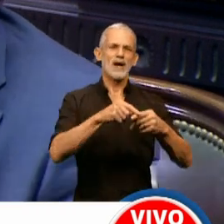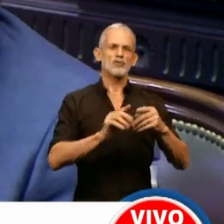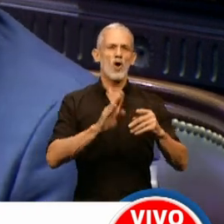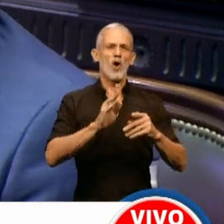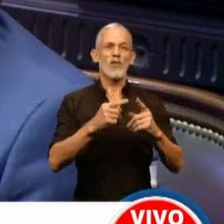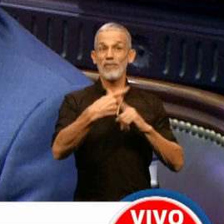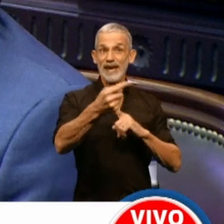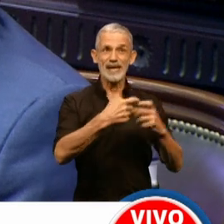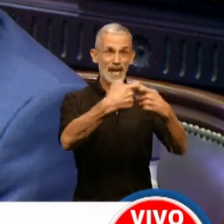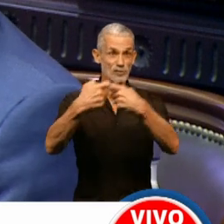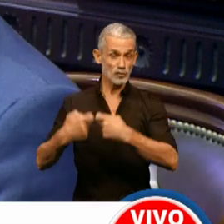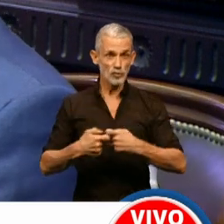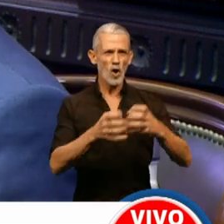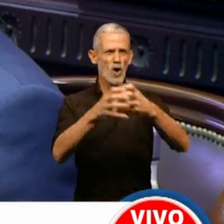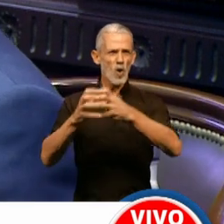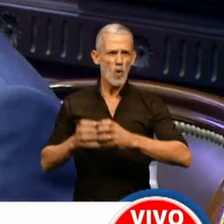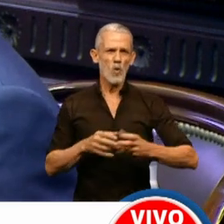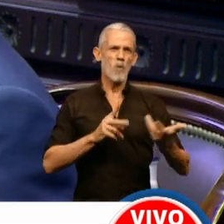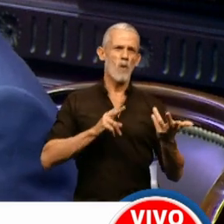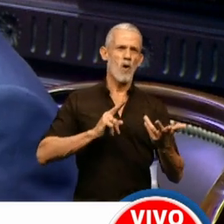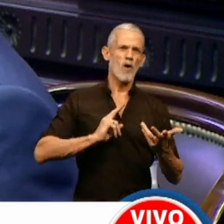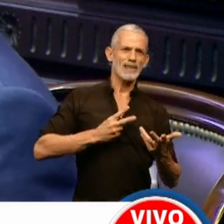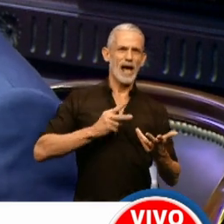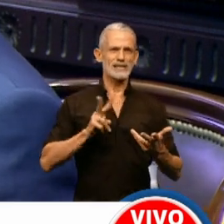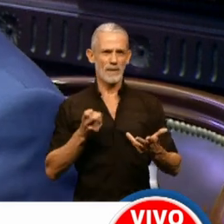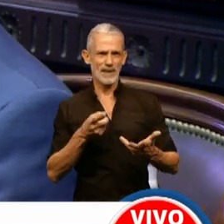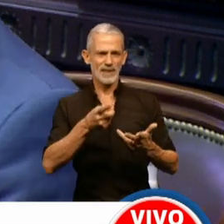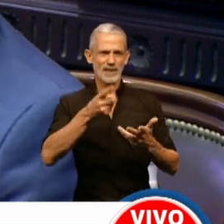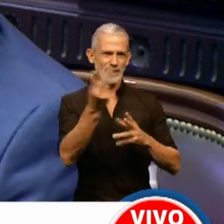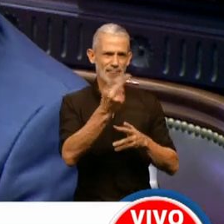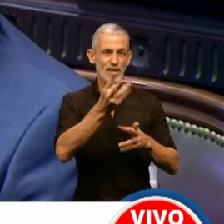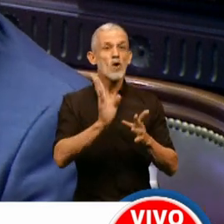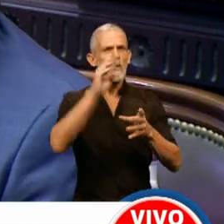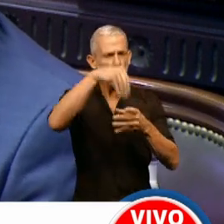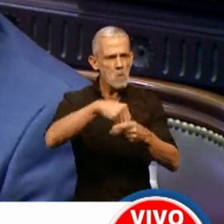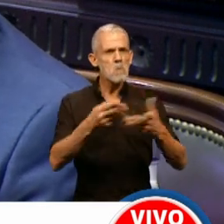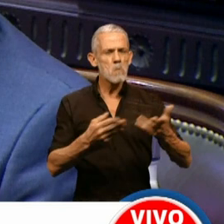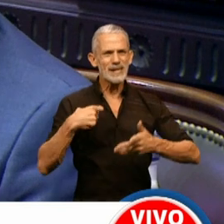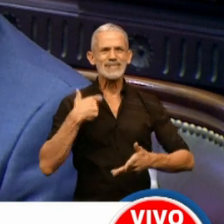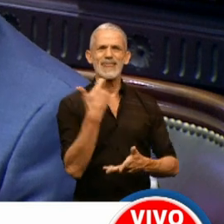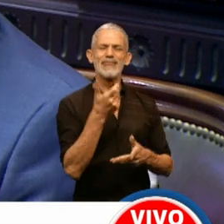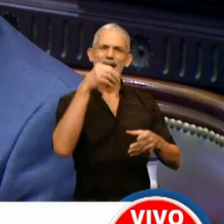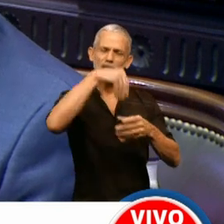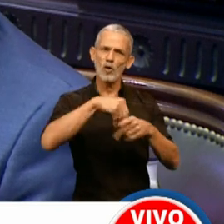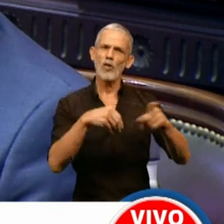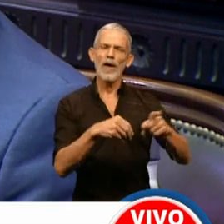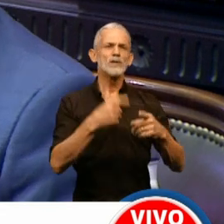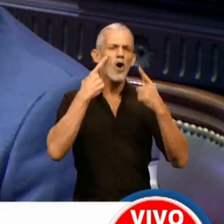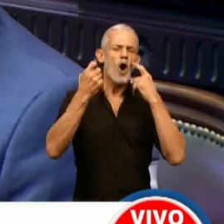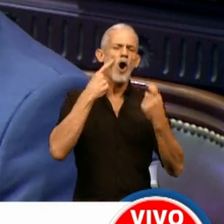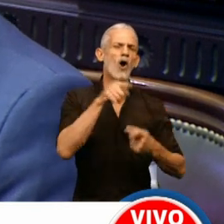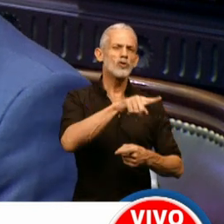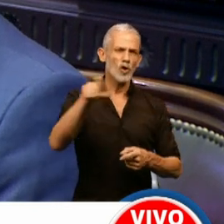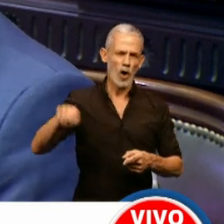organizaciones y para que se cumpla en el ámbito laboral la participación de las organizaciones sindicales la participación de los